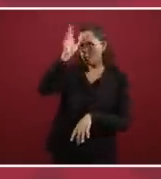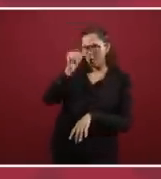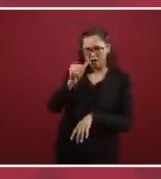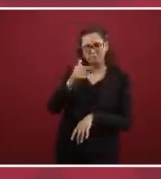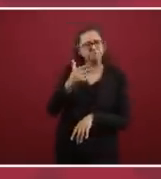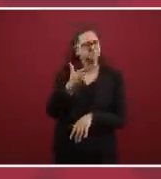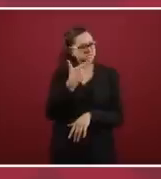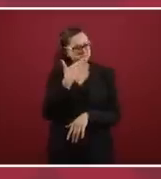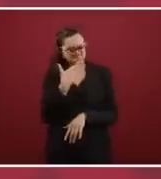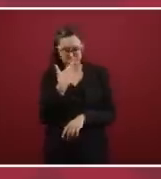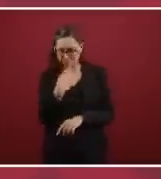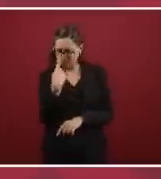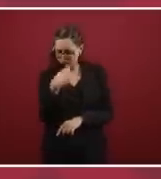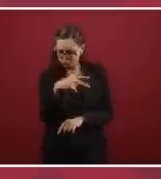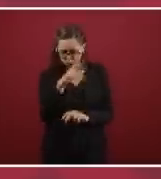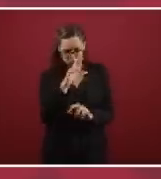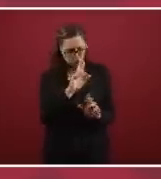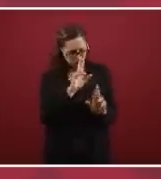pero